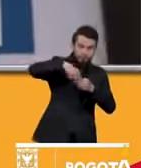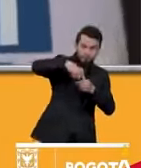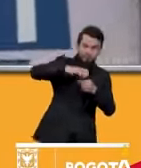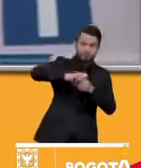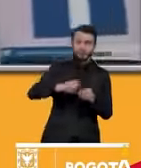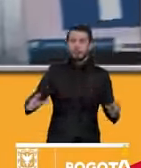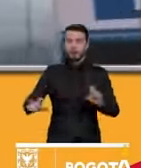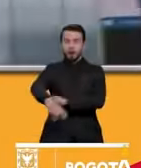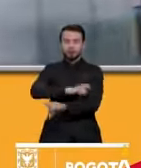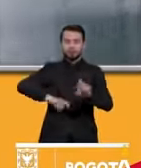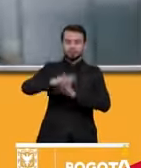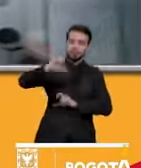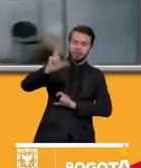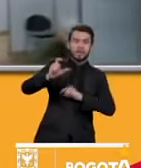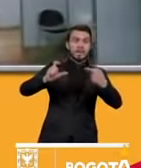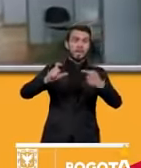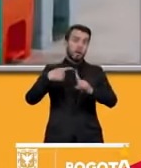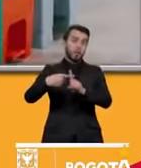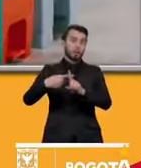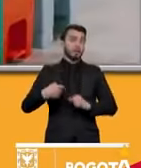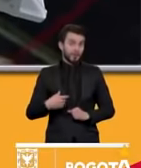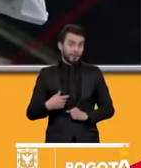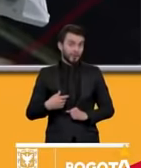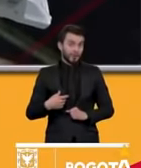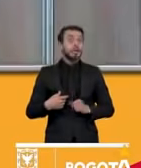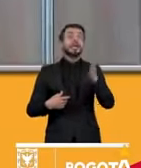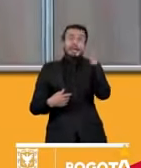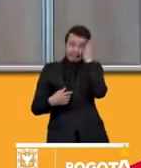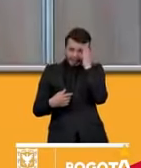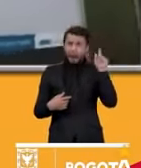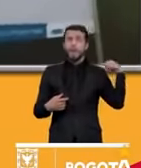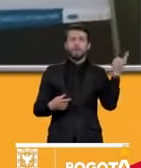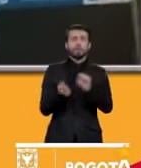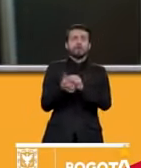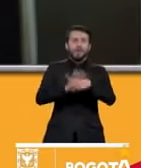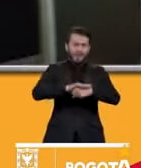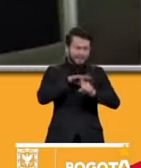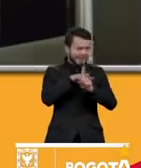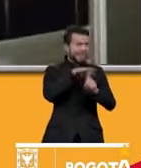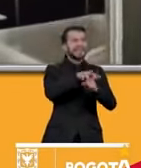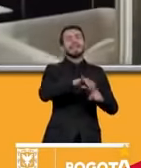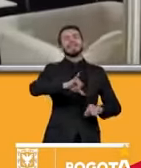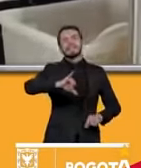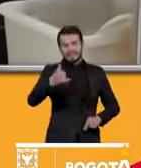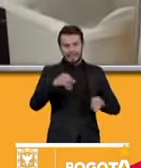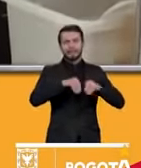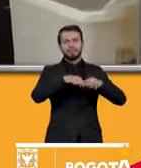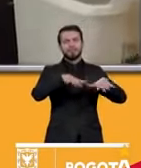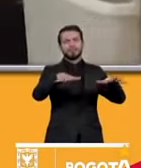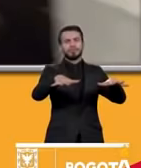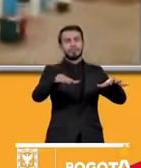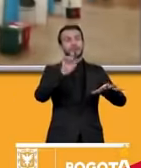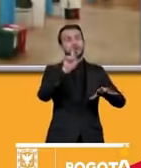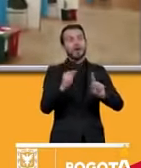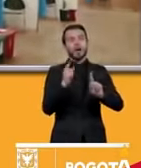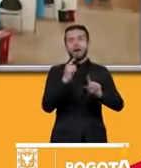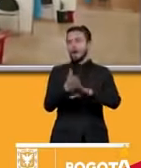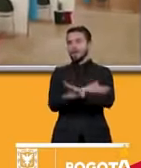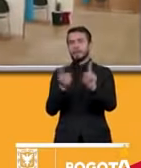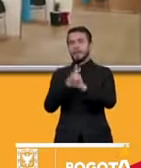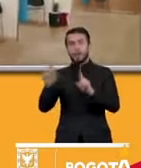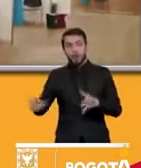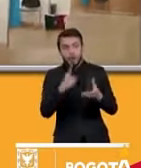no es que crezca el contagio. Si nos enteramos de mayor contagio porque hacemos la prueba, identificamos la persona, la podemos aislar y cuidar